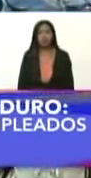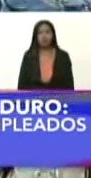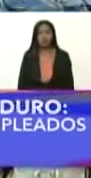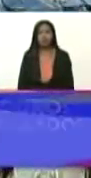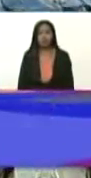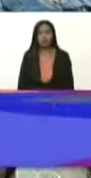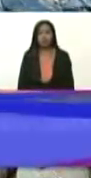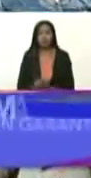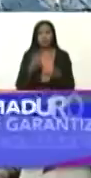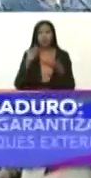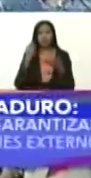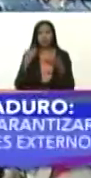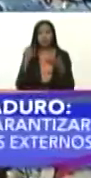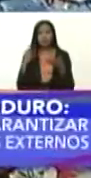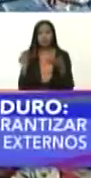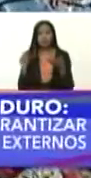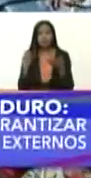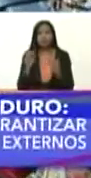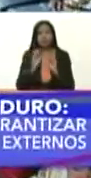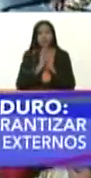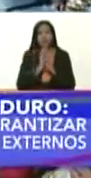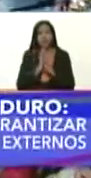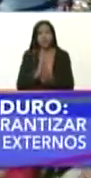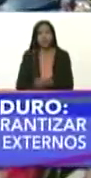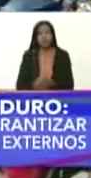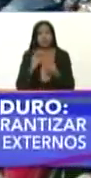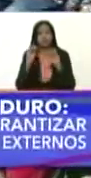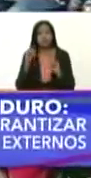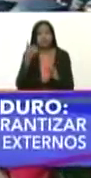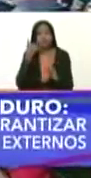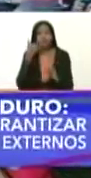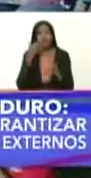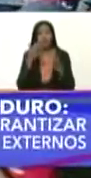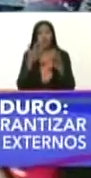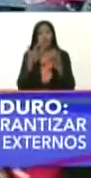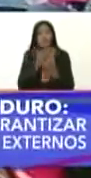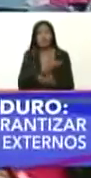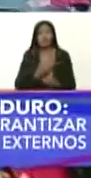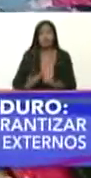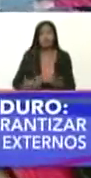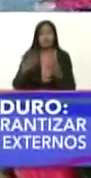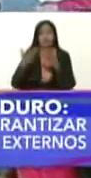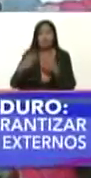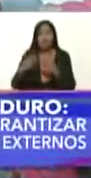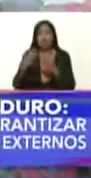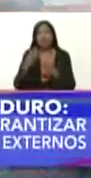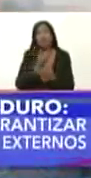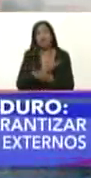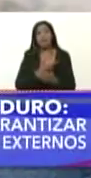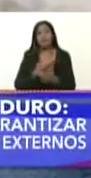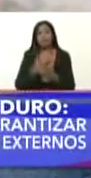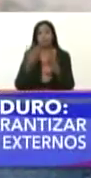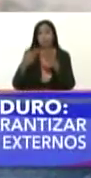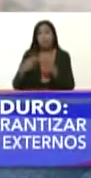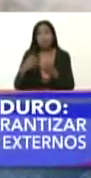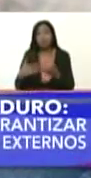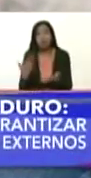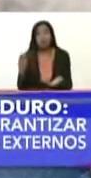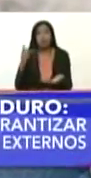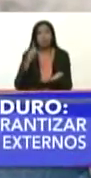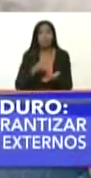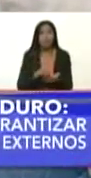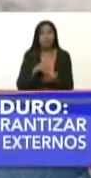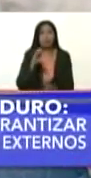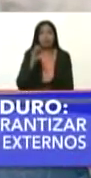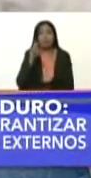Toman nota, compañera. Llamar a los presidentes y administradores de las empresas para que permitan la participación de los CPT en